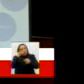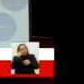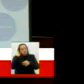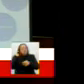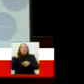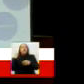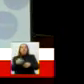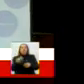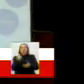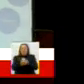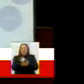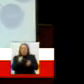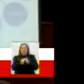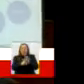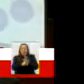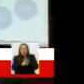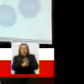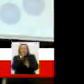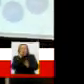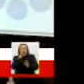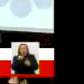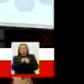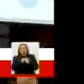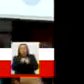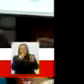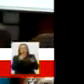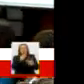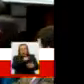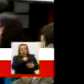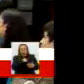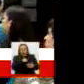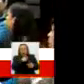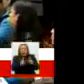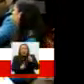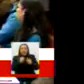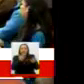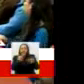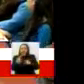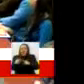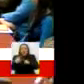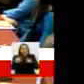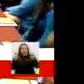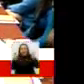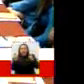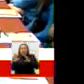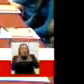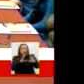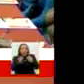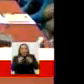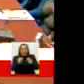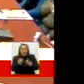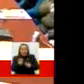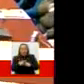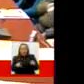se aprueban las leyes, se ven las invitaciones a los ministros, las interpelaciones, las invitaciones, se debaten temas importantes nacionales,